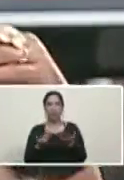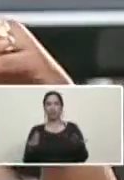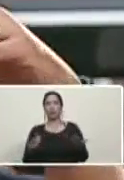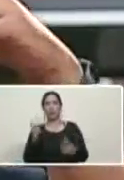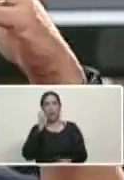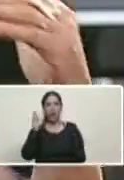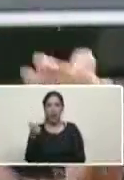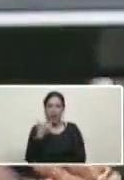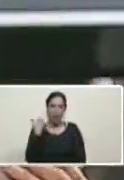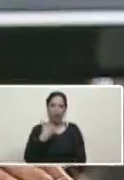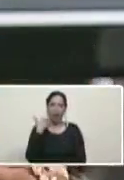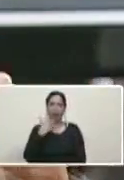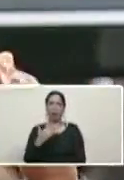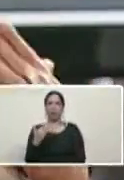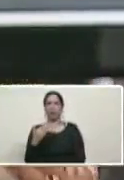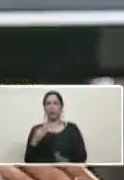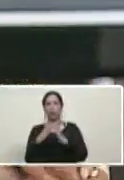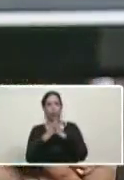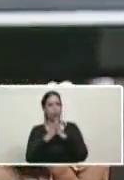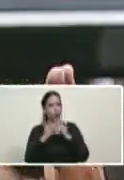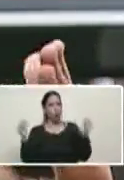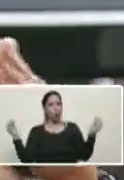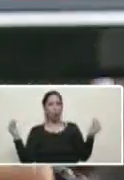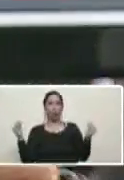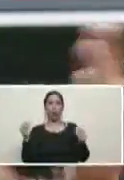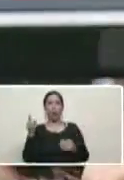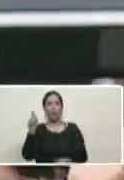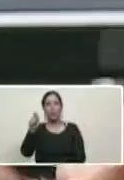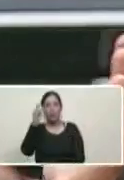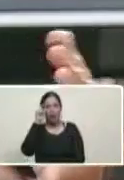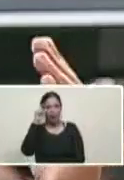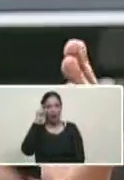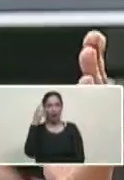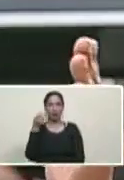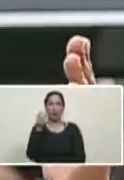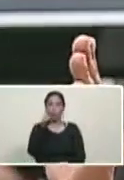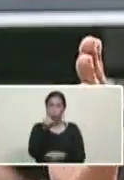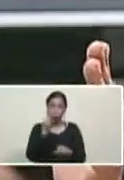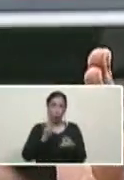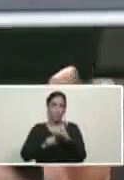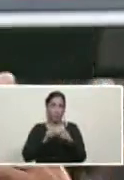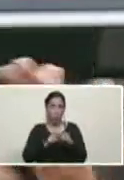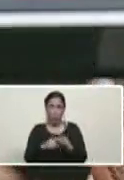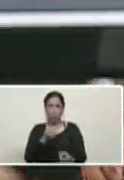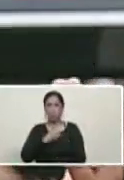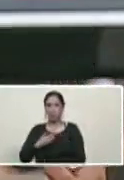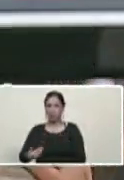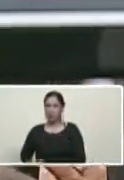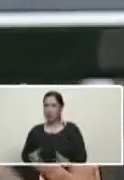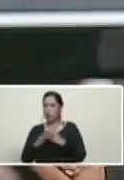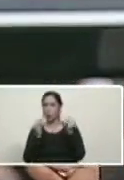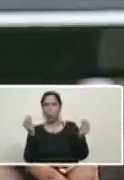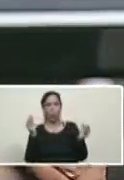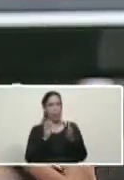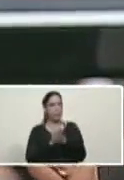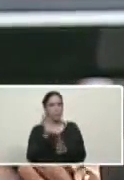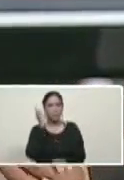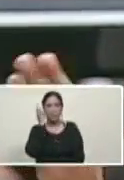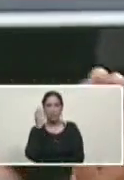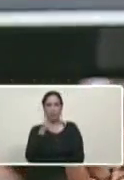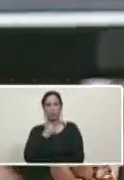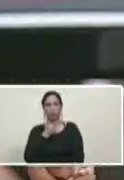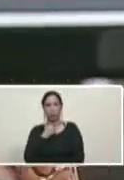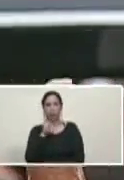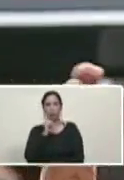Gladys, gracias a todas, a Tania Díaz, a todas las compañeras que me gustaría nombrar una por una, y que